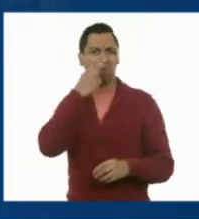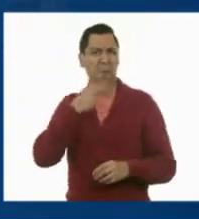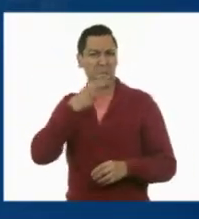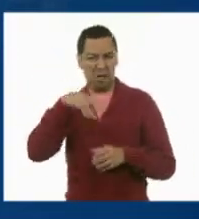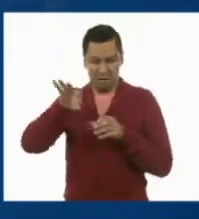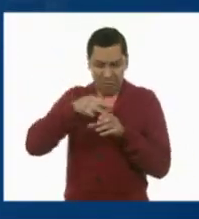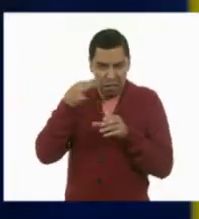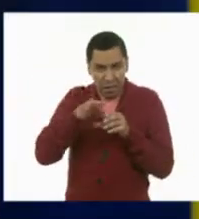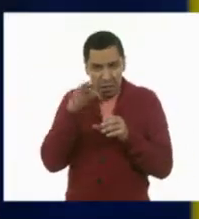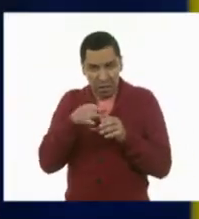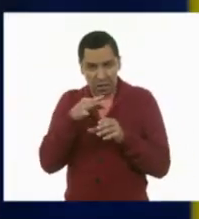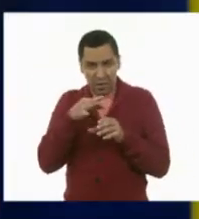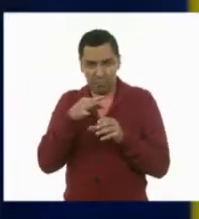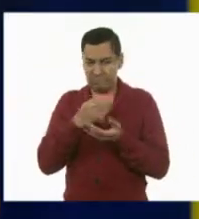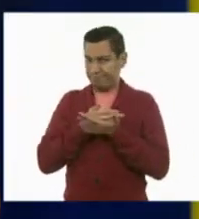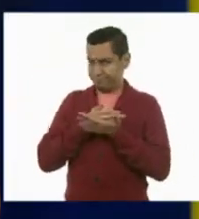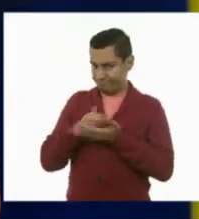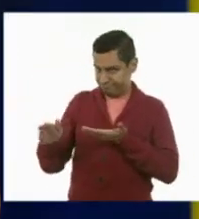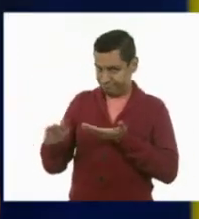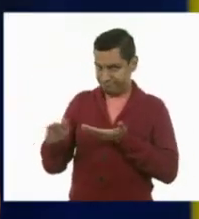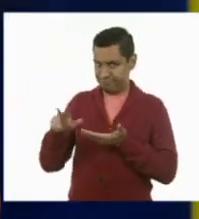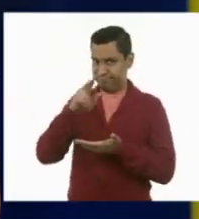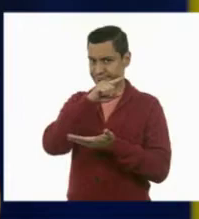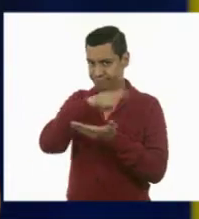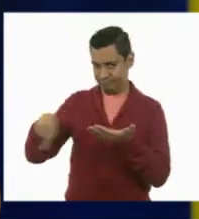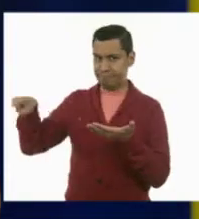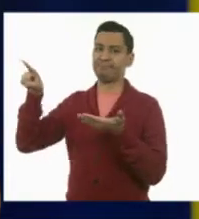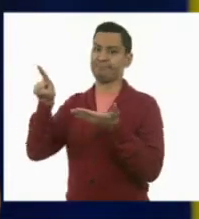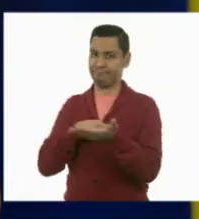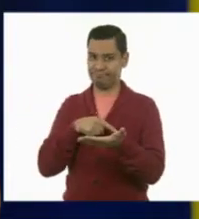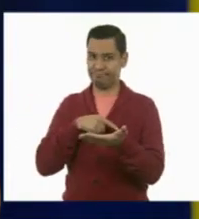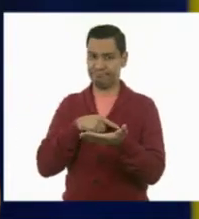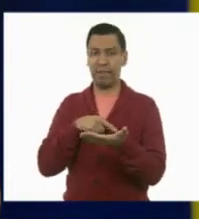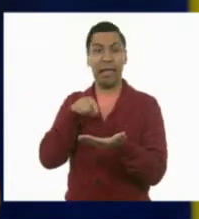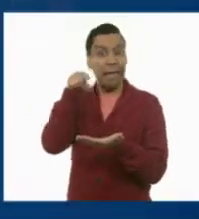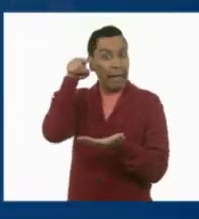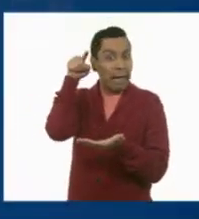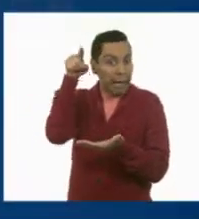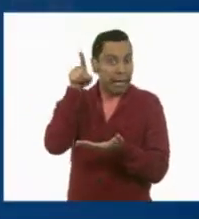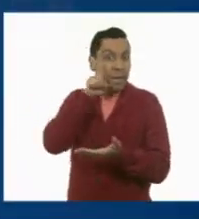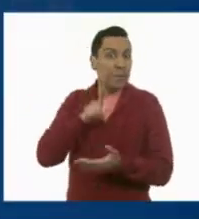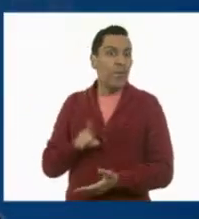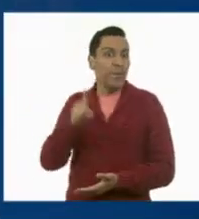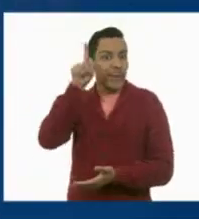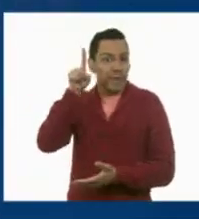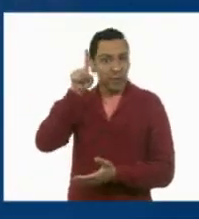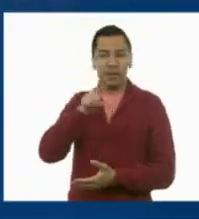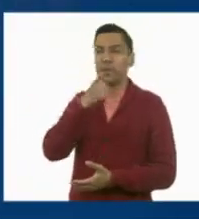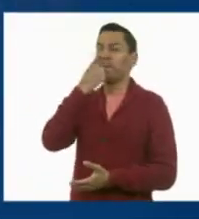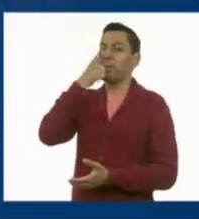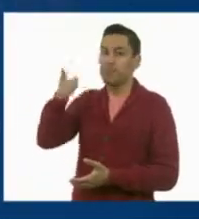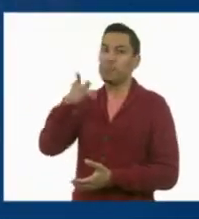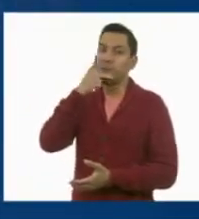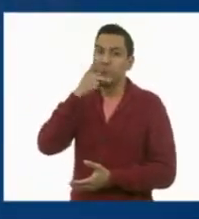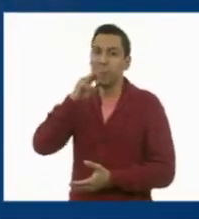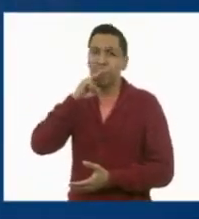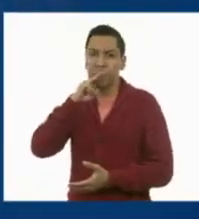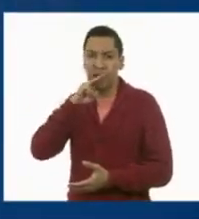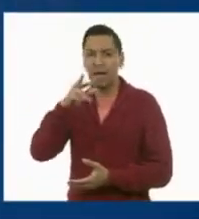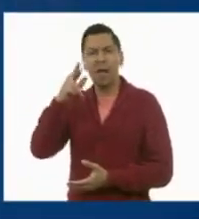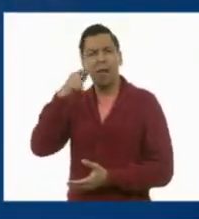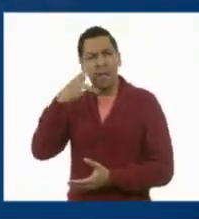comida chatarra. Además, podría decirles a sus papás que le den de desayunar y le manden a la